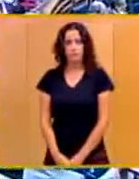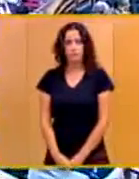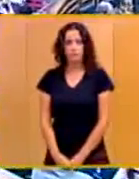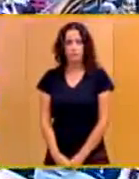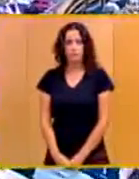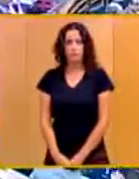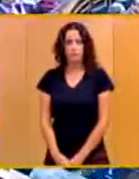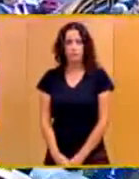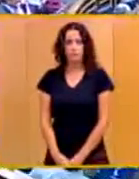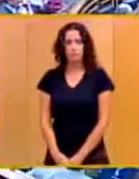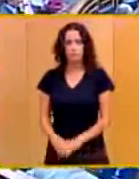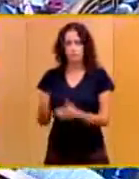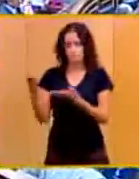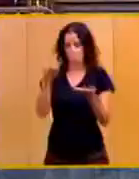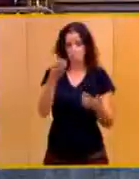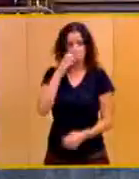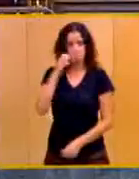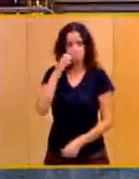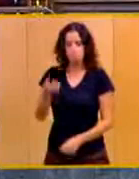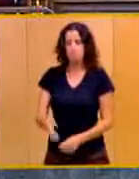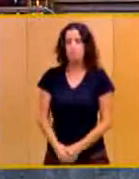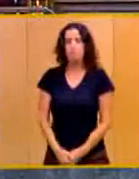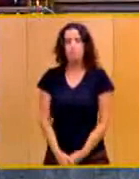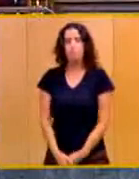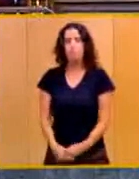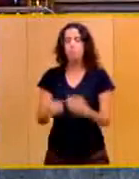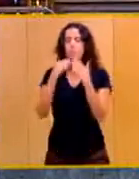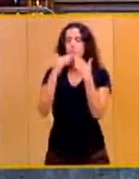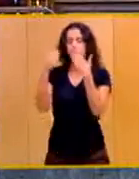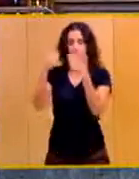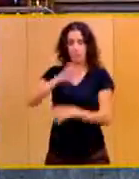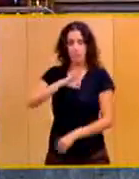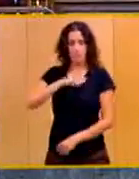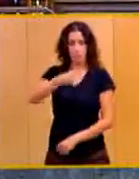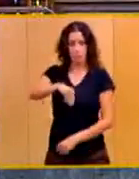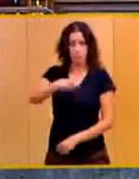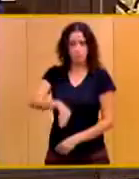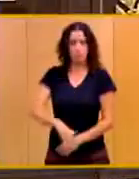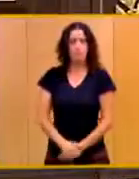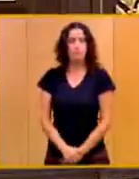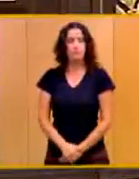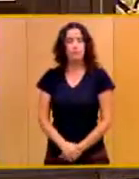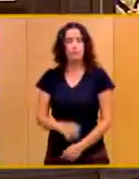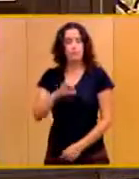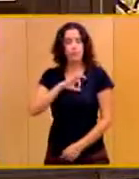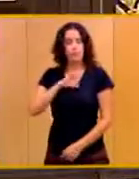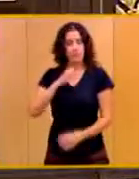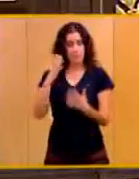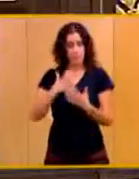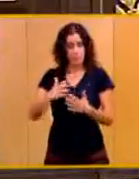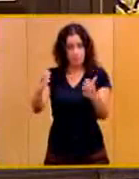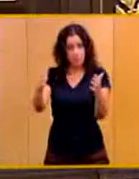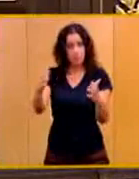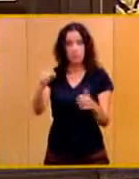Adelante, señor Rajoy. Muchas gracias, señor presidente. Señorías, tras escuchar esta